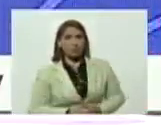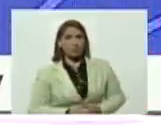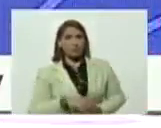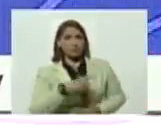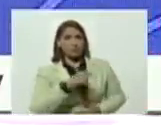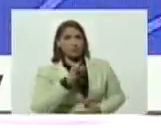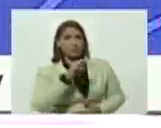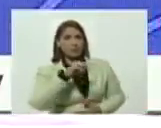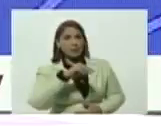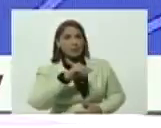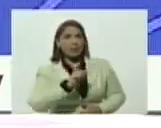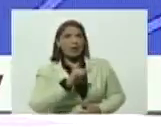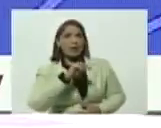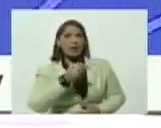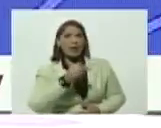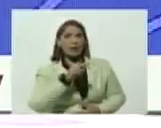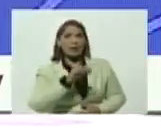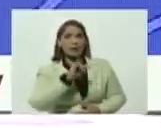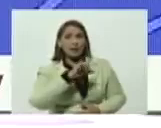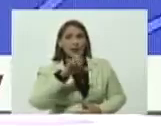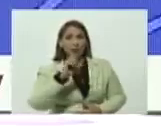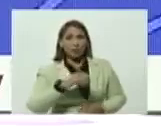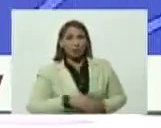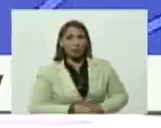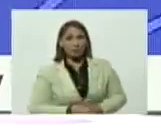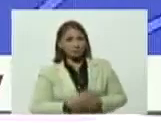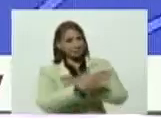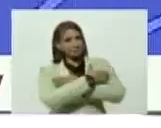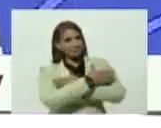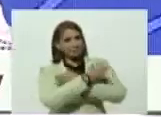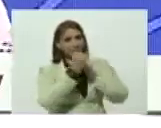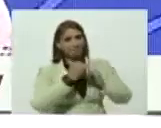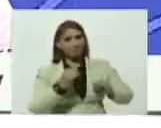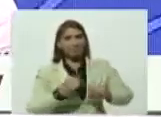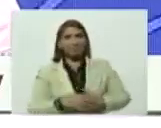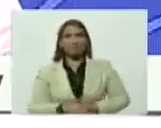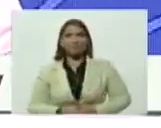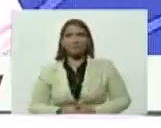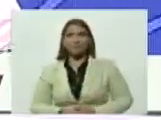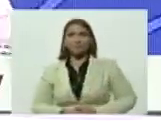tinaquilleros, tinaquilleras, nuestros cojedeños y cojedeñas, así que felicidades.